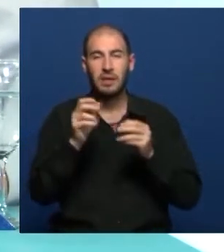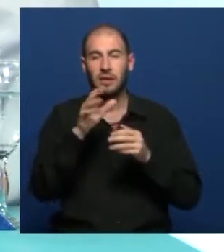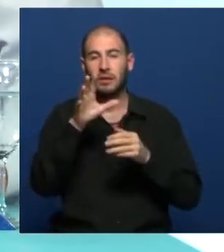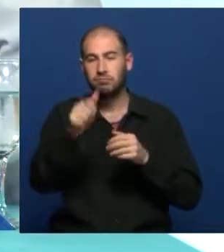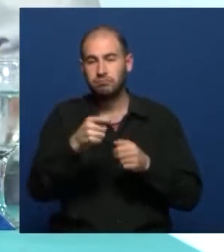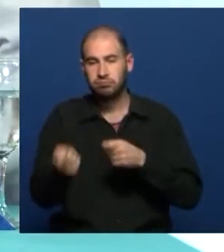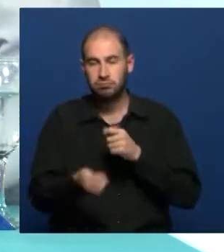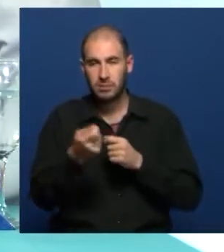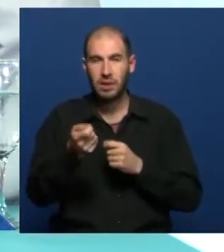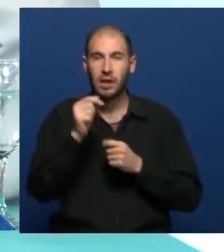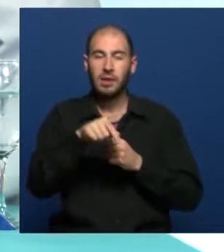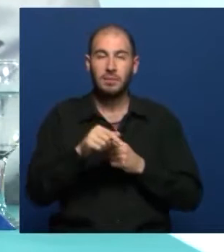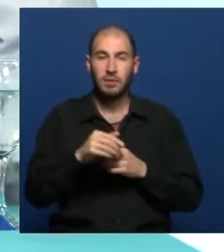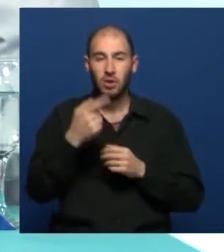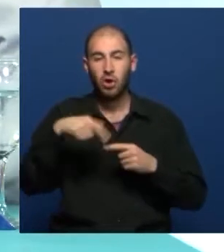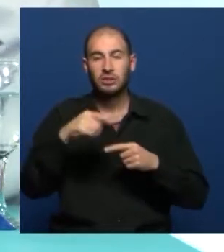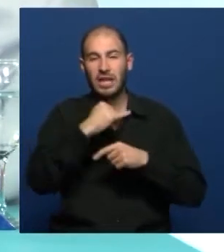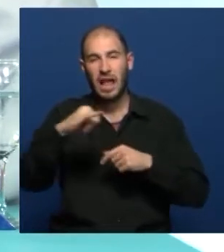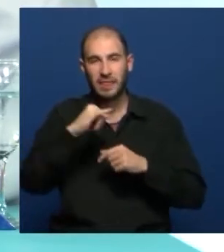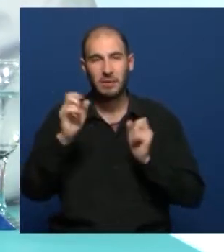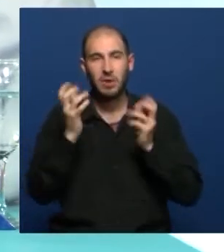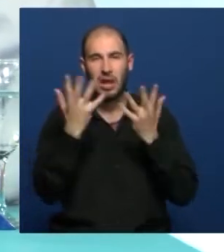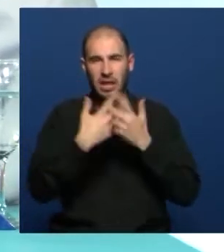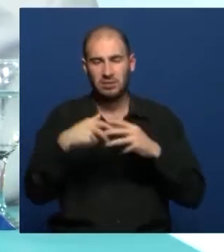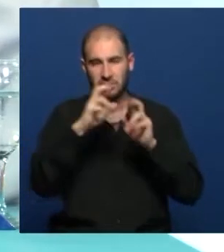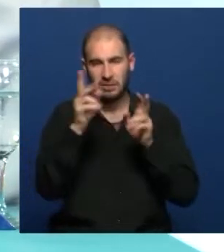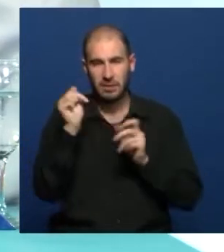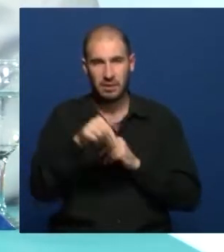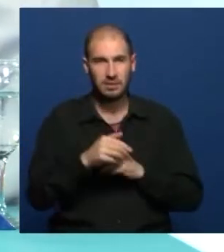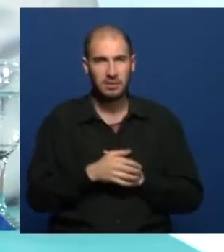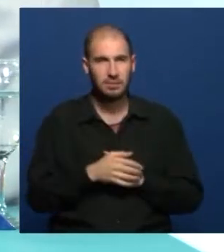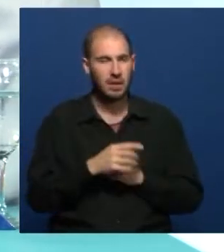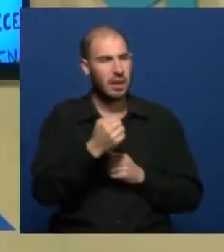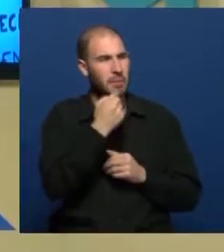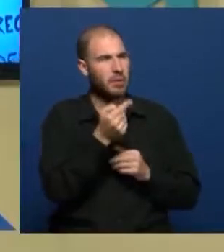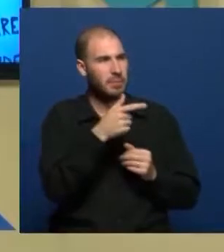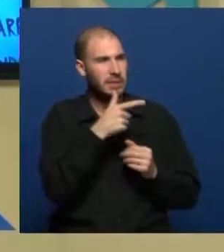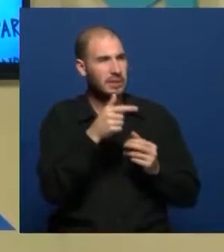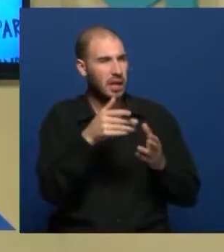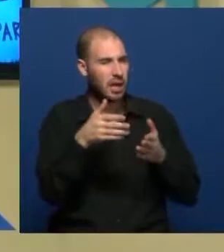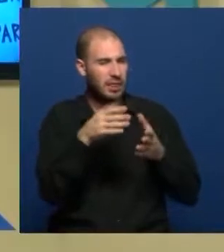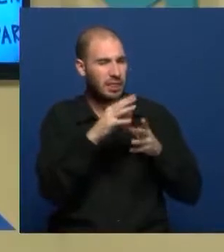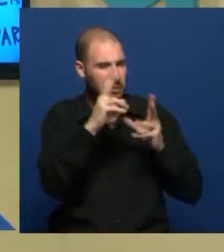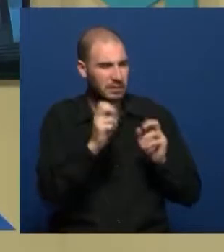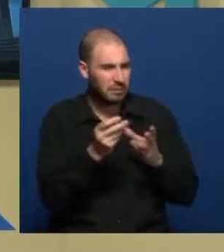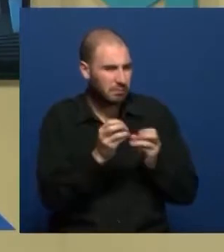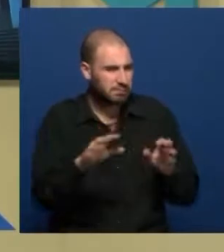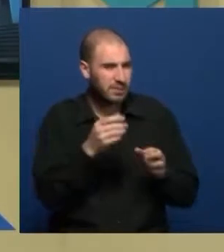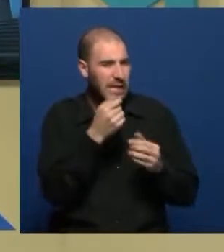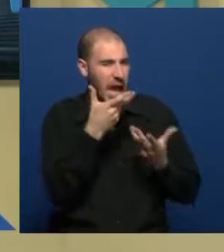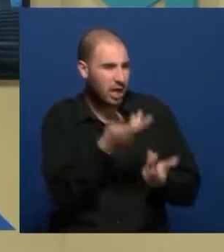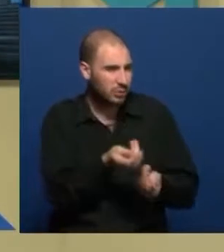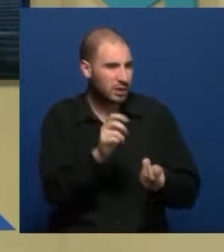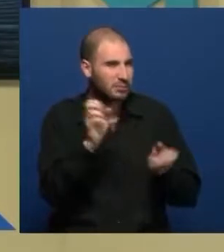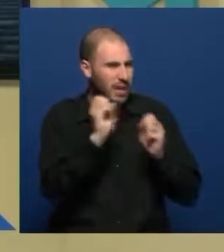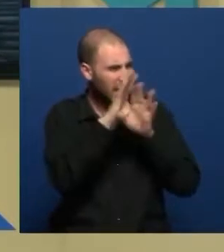personas que arroja un resultado negativo en relación a esta hipótesis en este sentido descomprime un poco el curso de esta investigación ayuda al